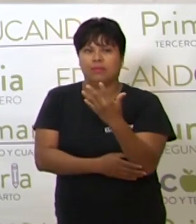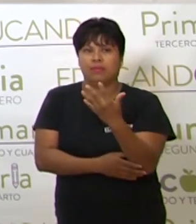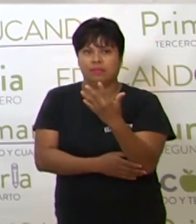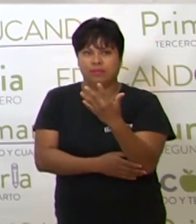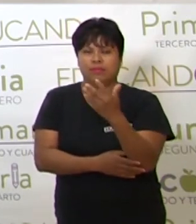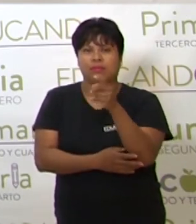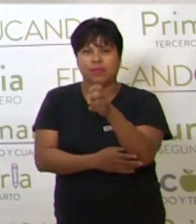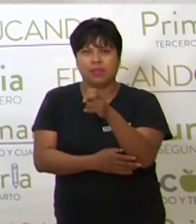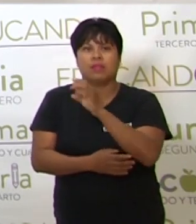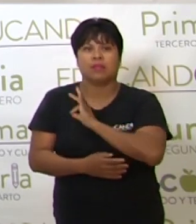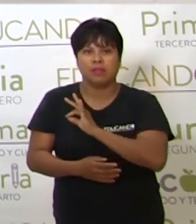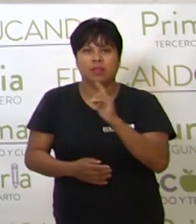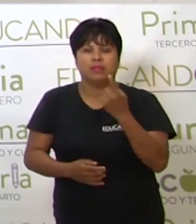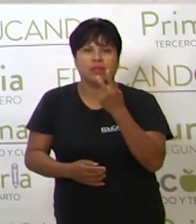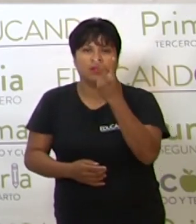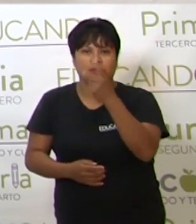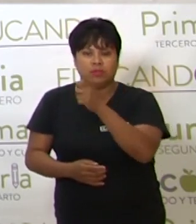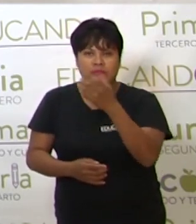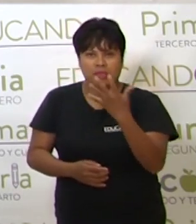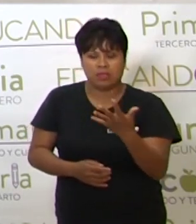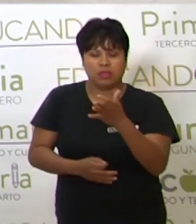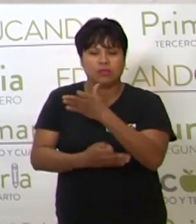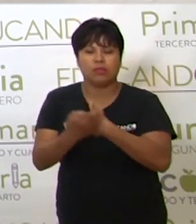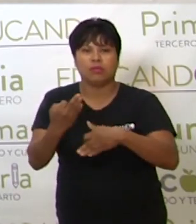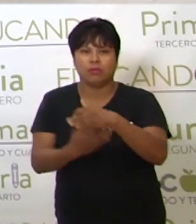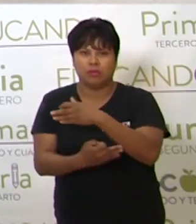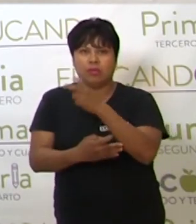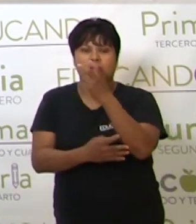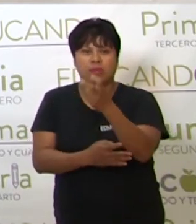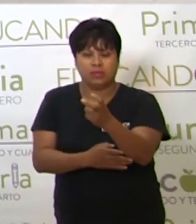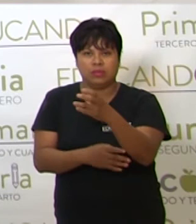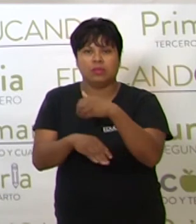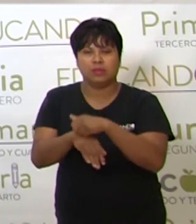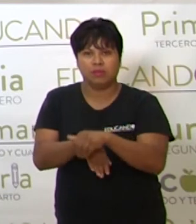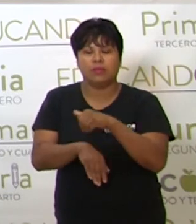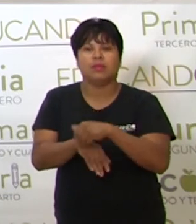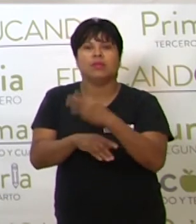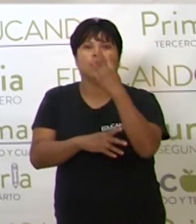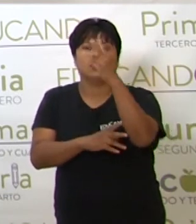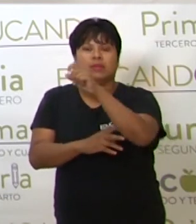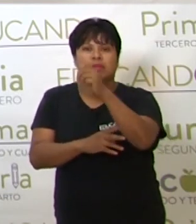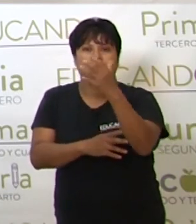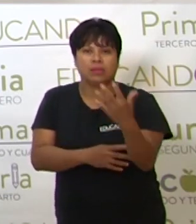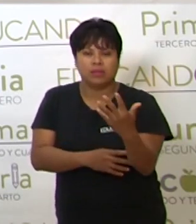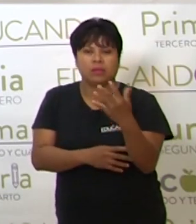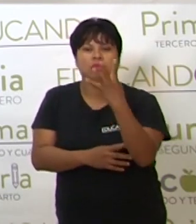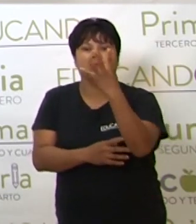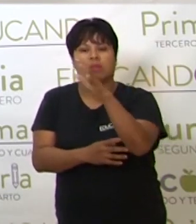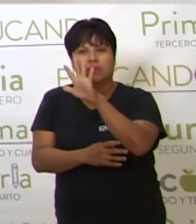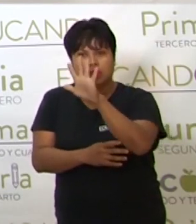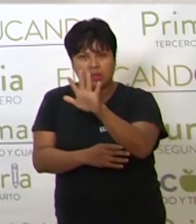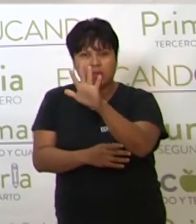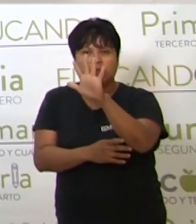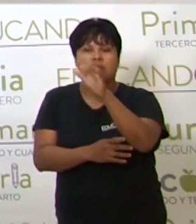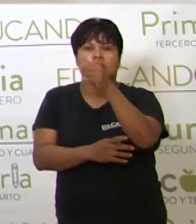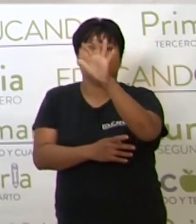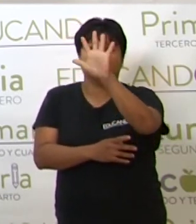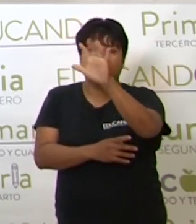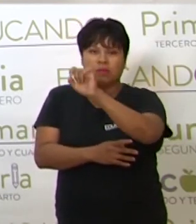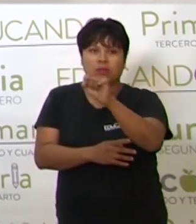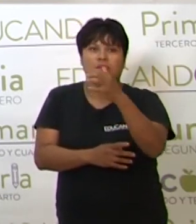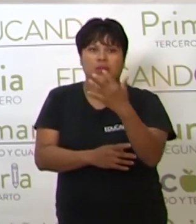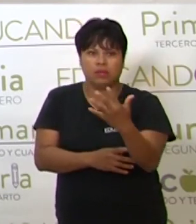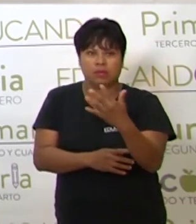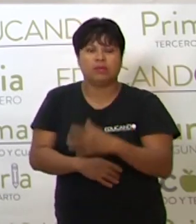aquí serían dos quintos toda una toda toda esta franja tres quintos cuatro quintos y cinco